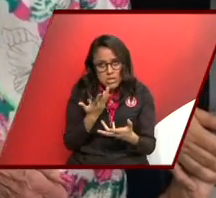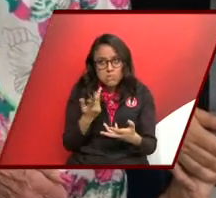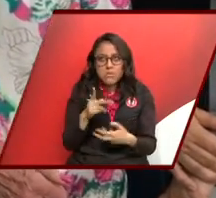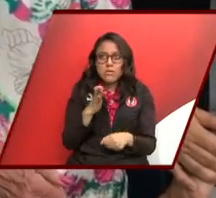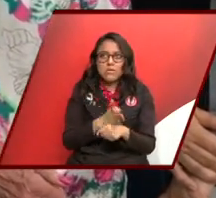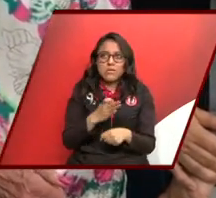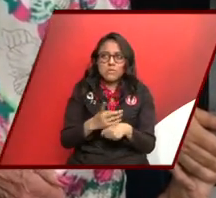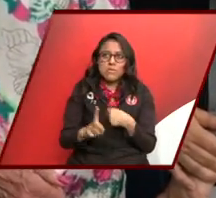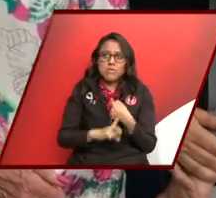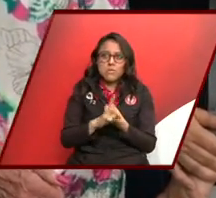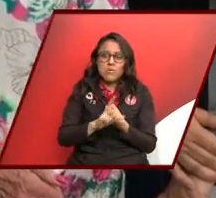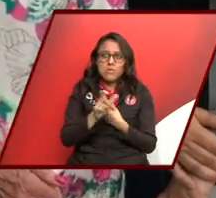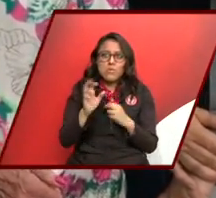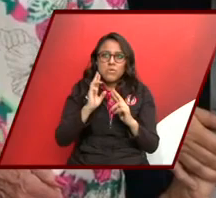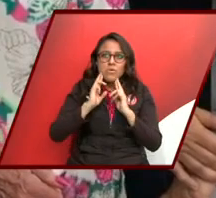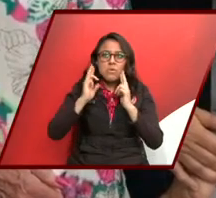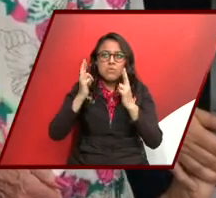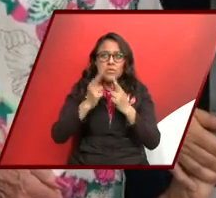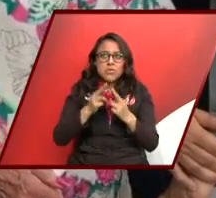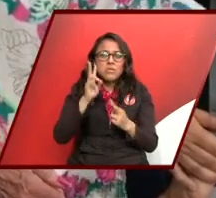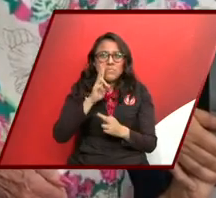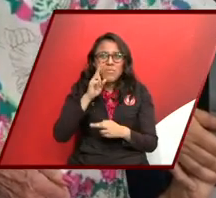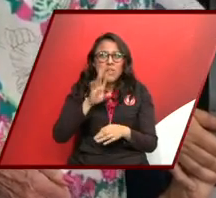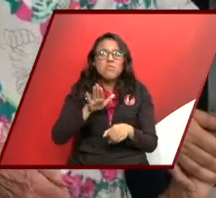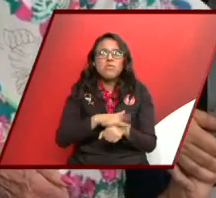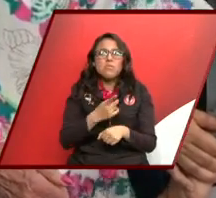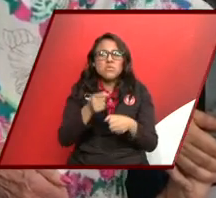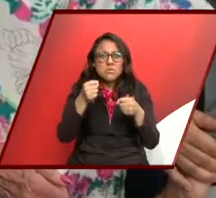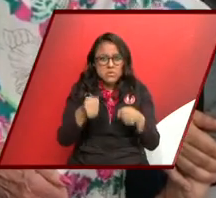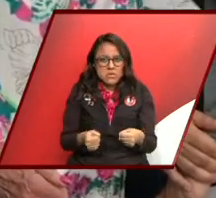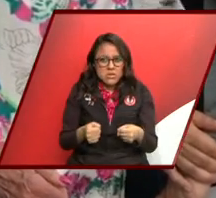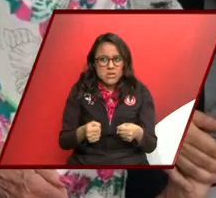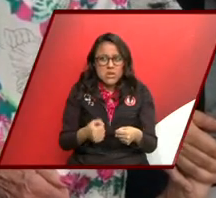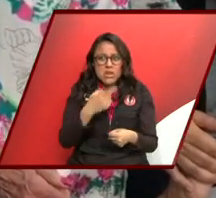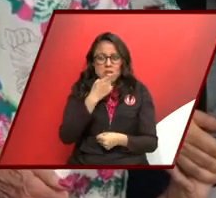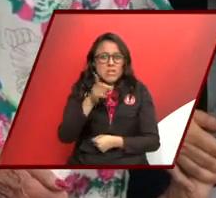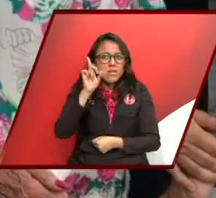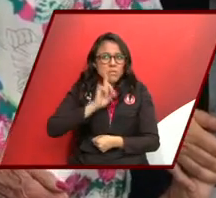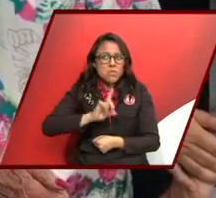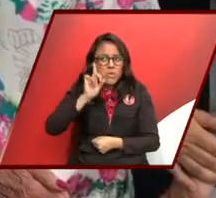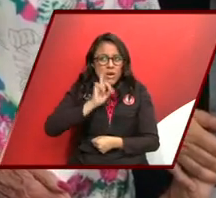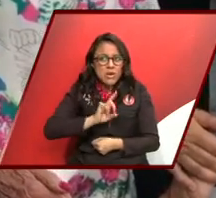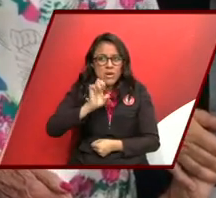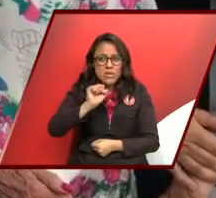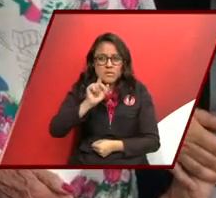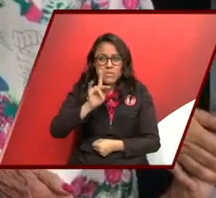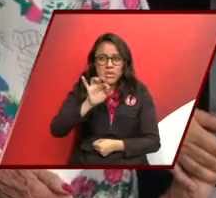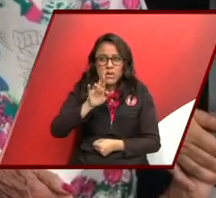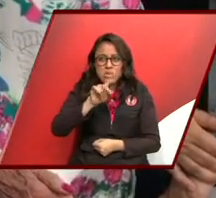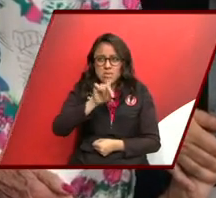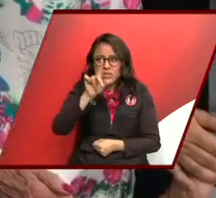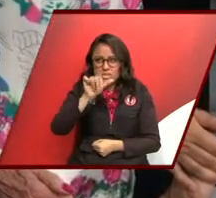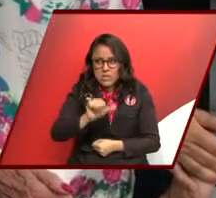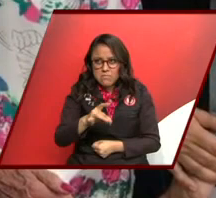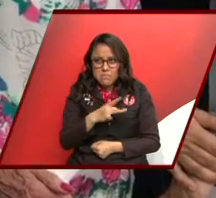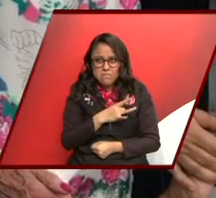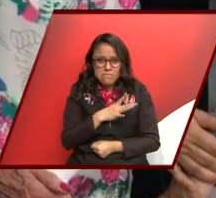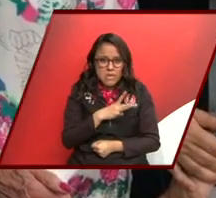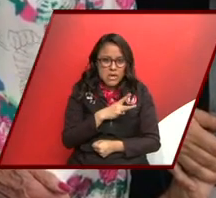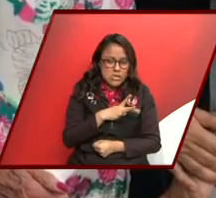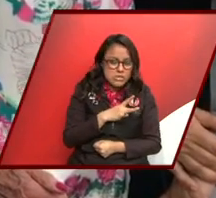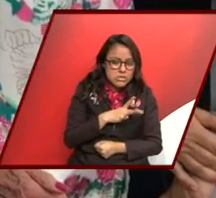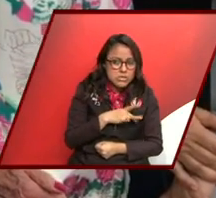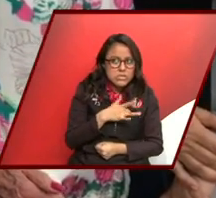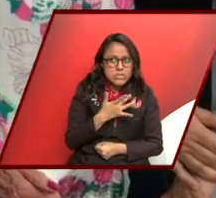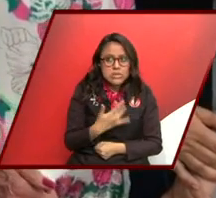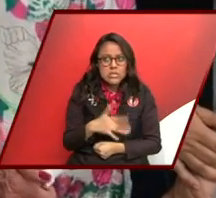mira lo que ocurre, ¿no? Cuando hacen sus reuniones para ver si justamente lo de la seguridad. Una de las cosas que nos dice la señora Esperanza, están con miedo, con un temor horrible